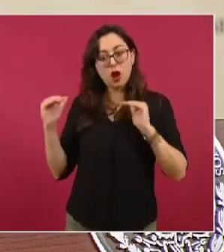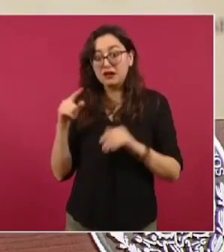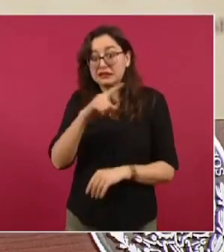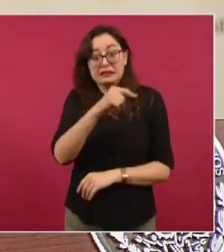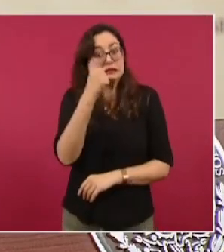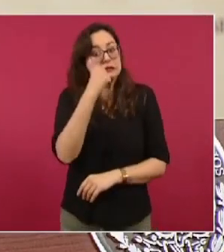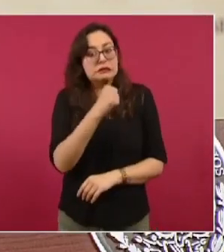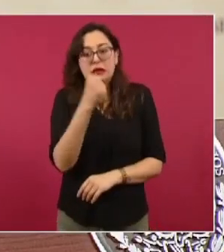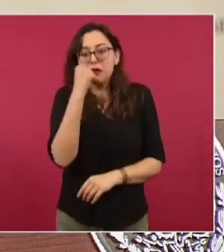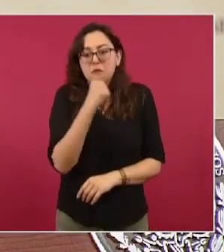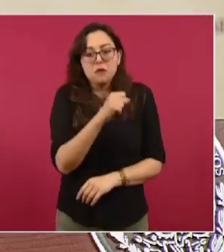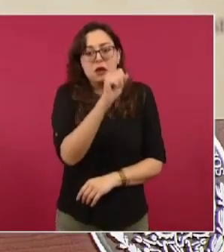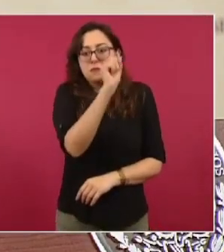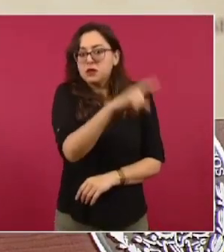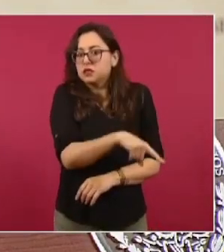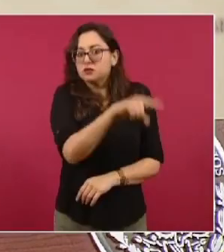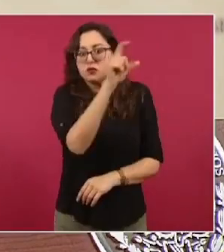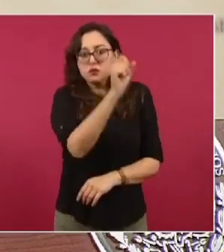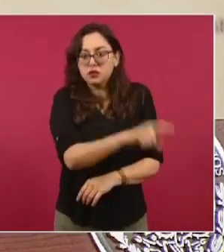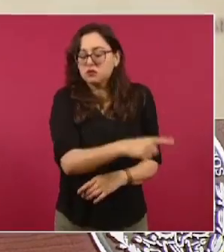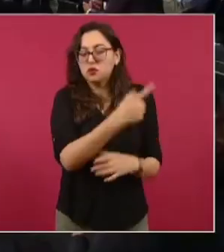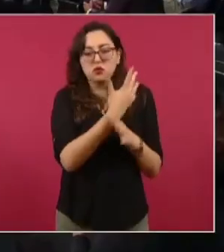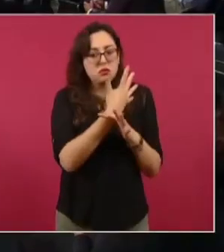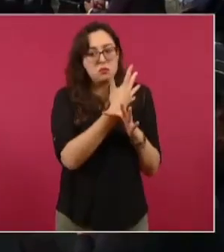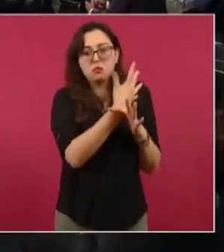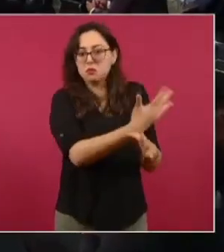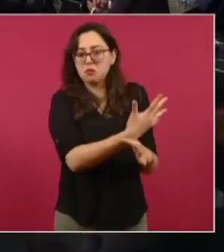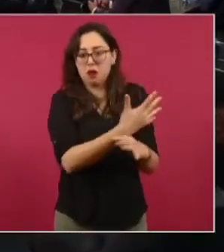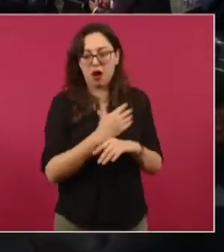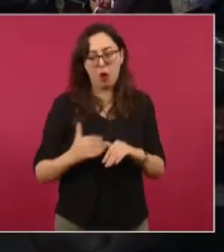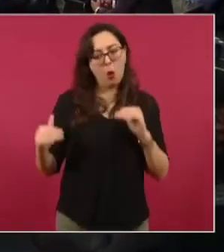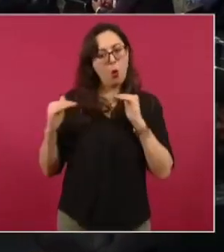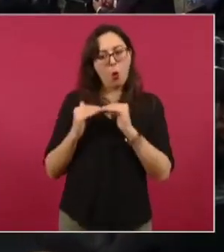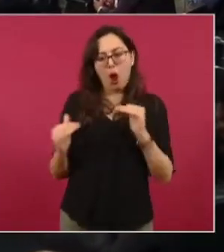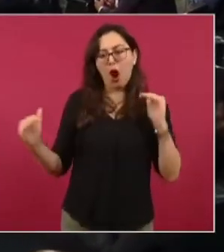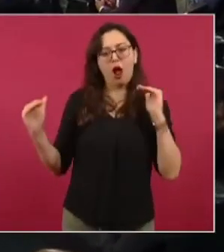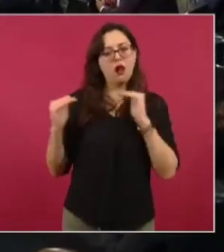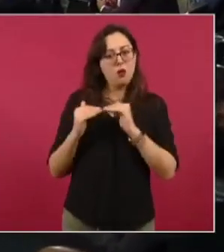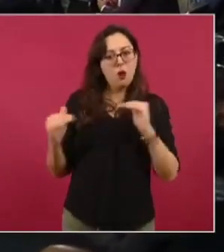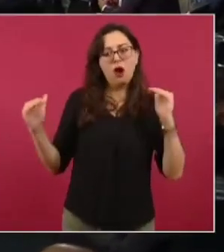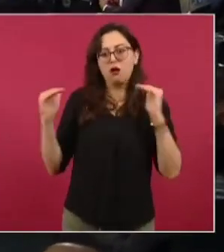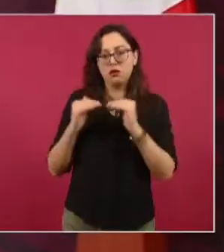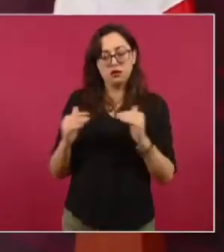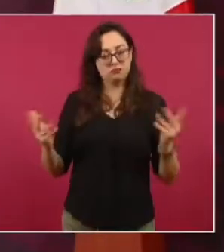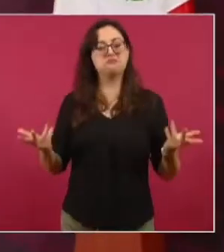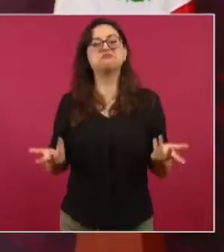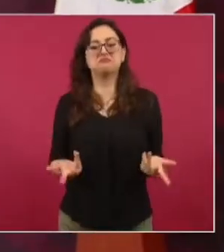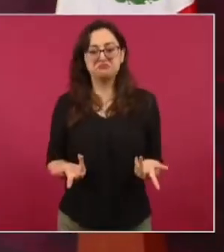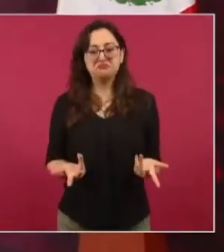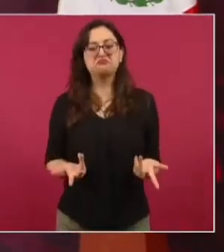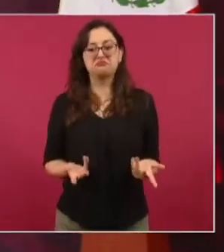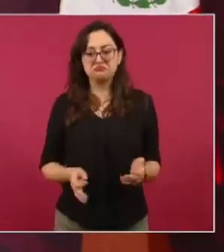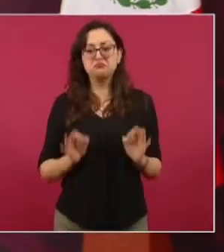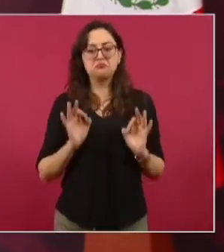y yo le agradezco mucho que mantenga esa postura y ahora vienen